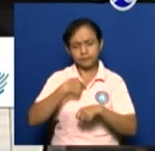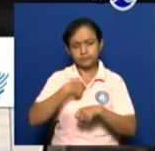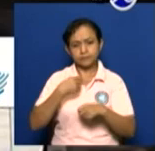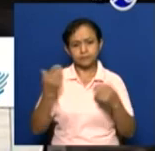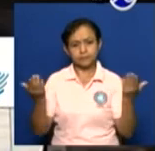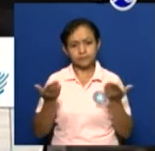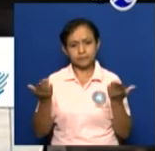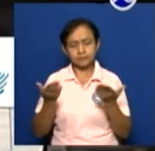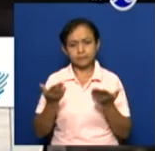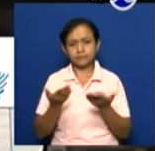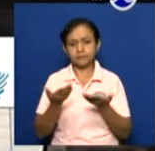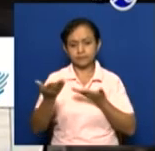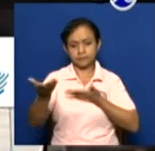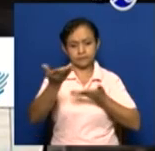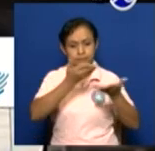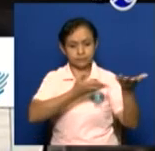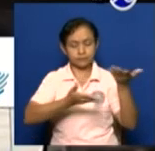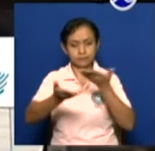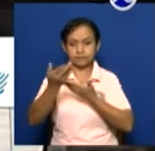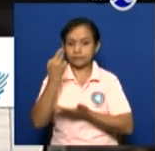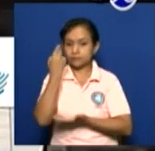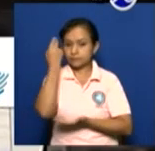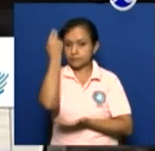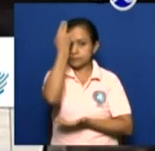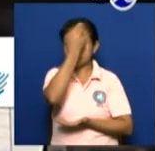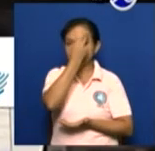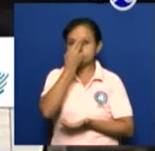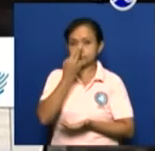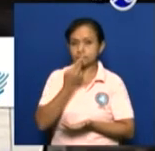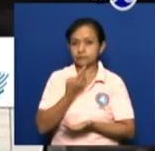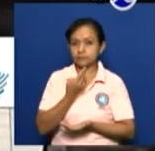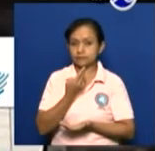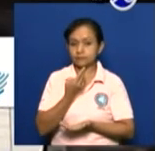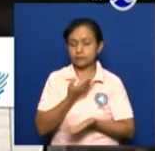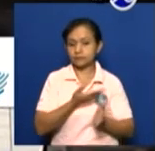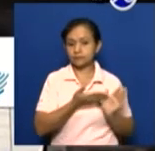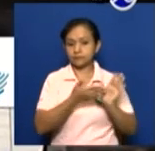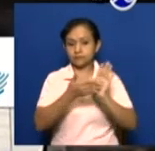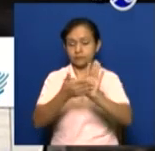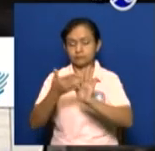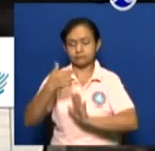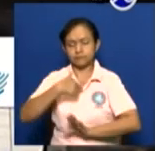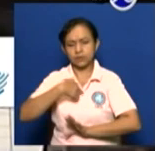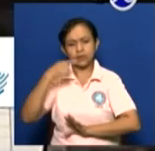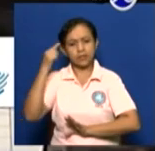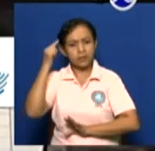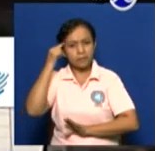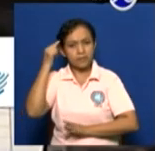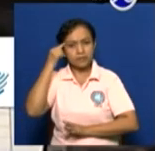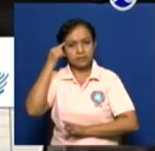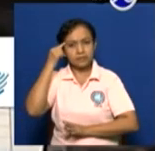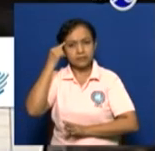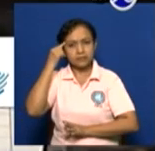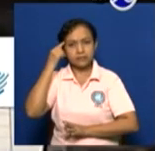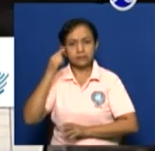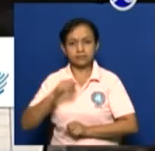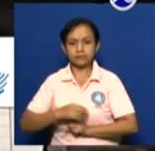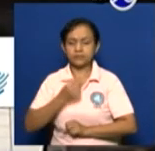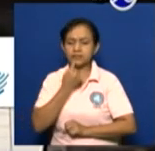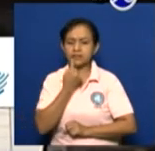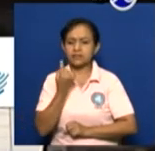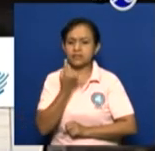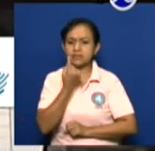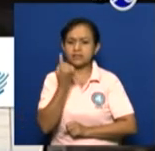entonces compartir estas interrogantes y presentar mis meditaciones. ¿De quién